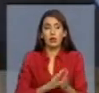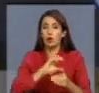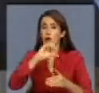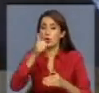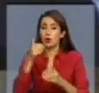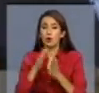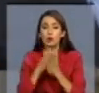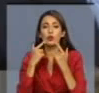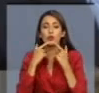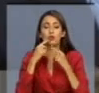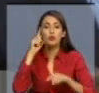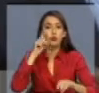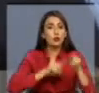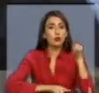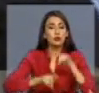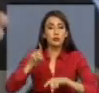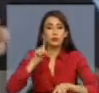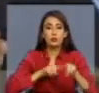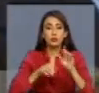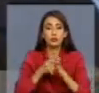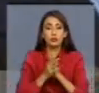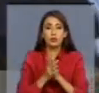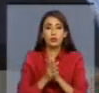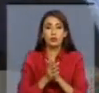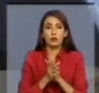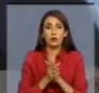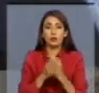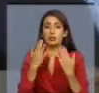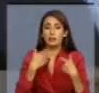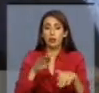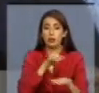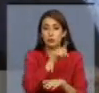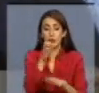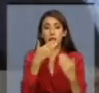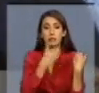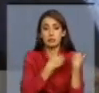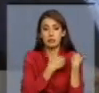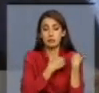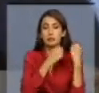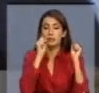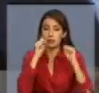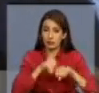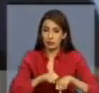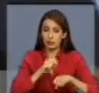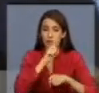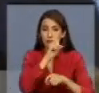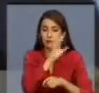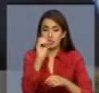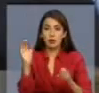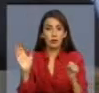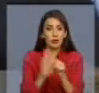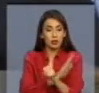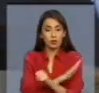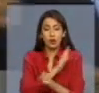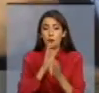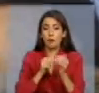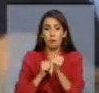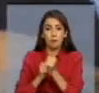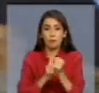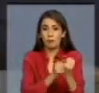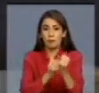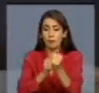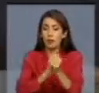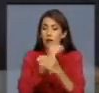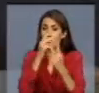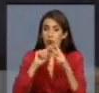adicionales que estaban en caja del municipio en su totalidad, está garantizado el financiamiento en un 100% de esos $76 millones que se requieren